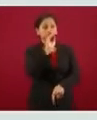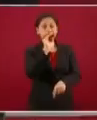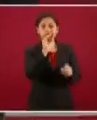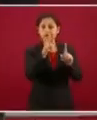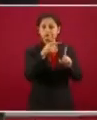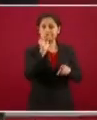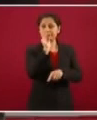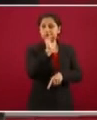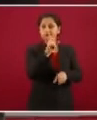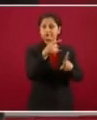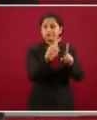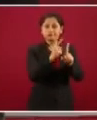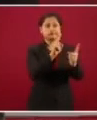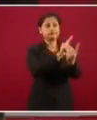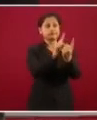hay números que son